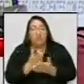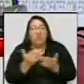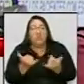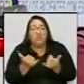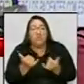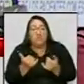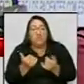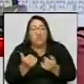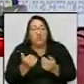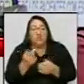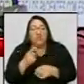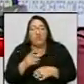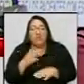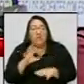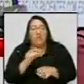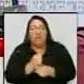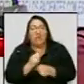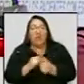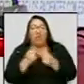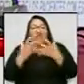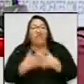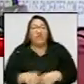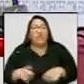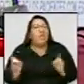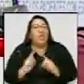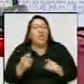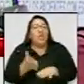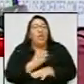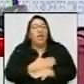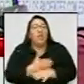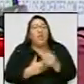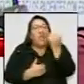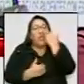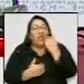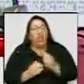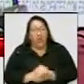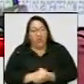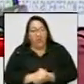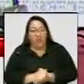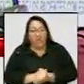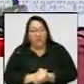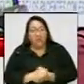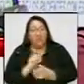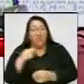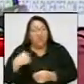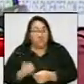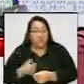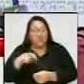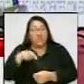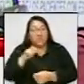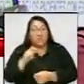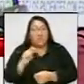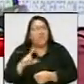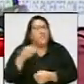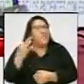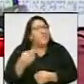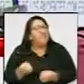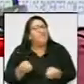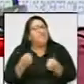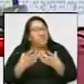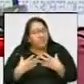de descenso de su producción por el fabricante debido a su obsolencia. La señora Pimentel siempre nos ha